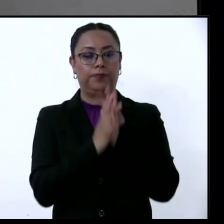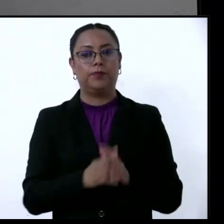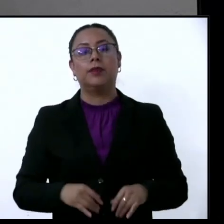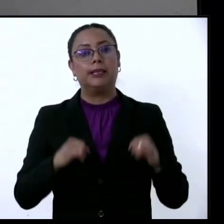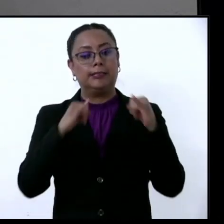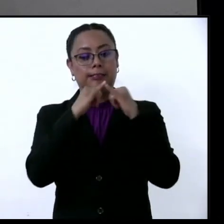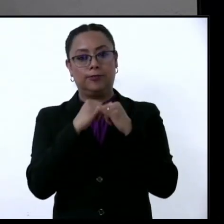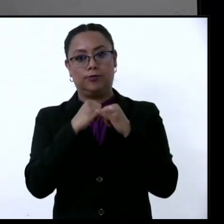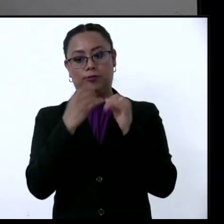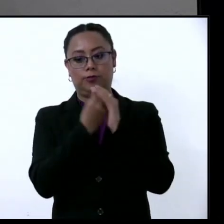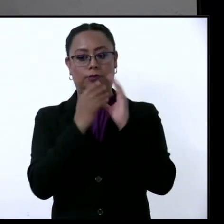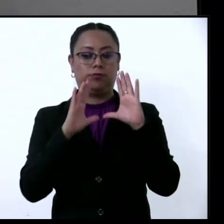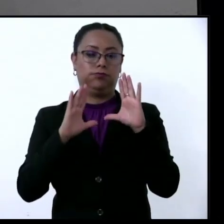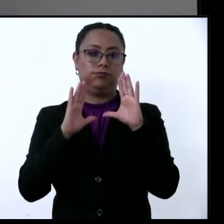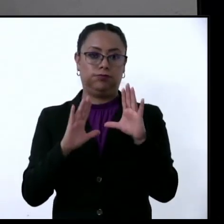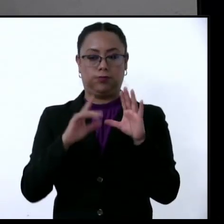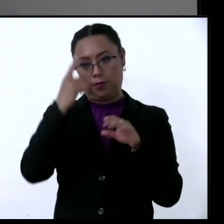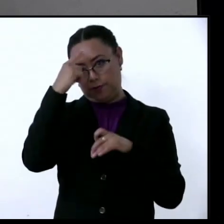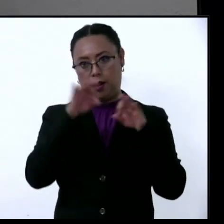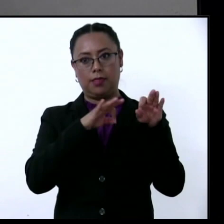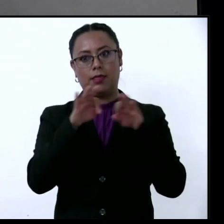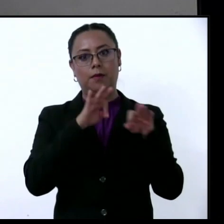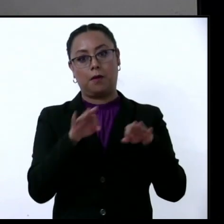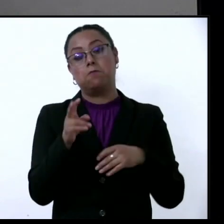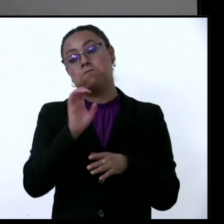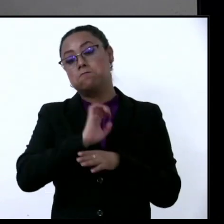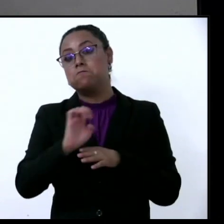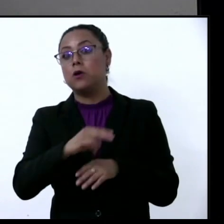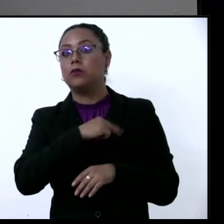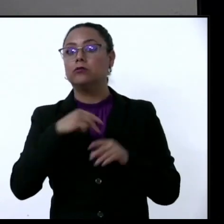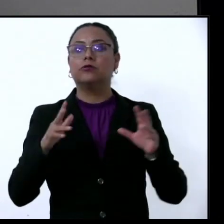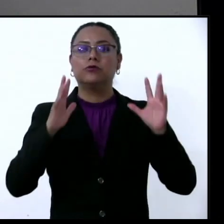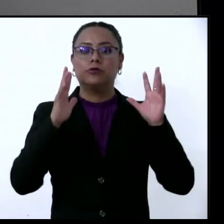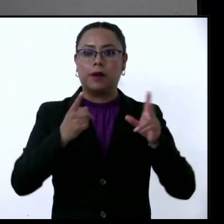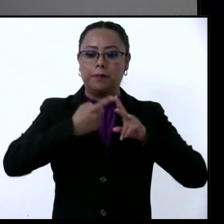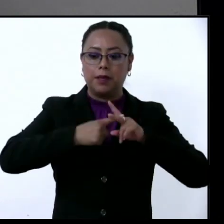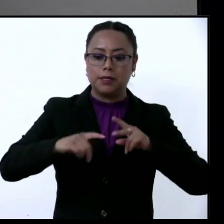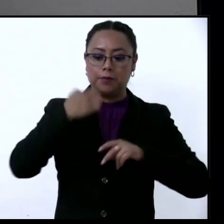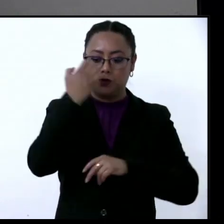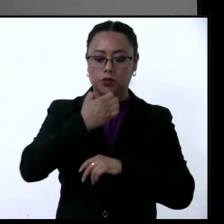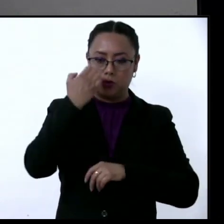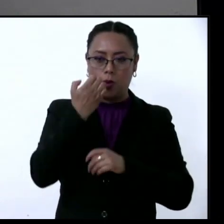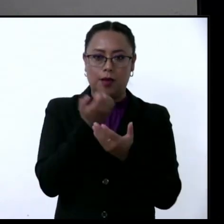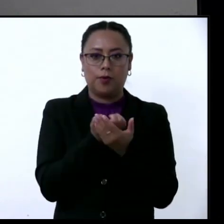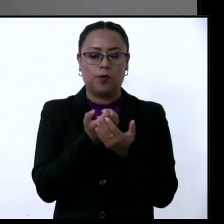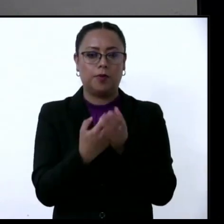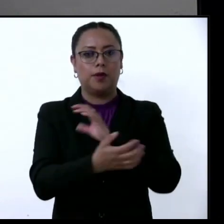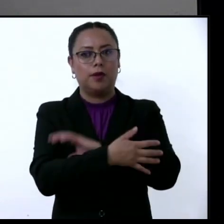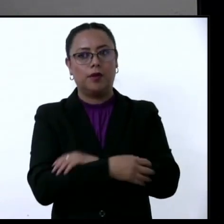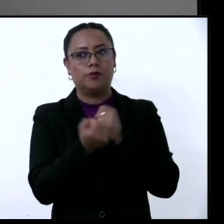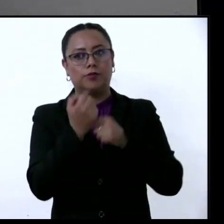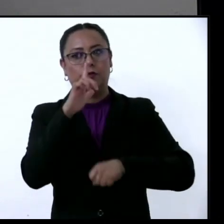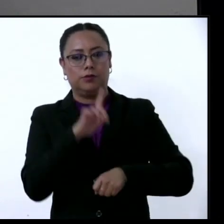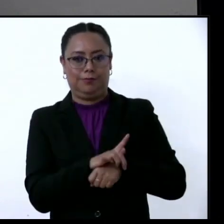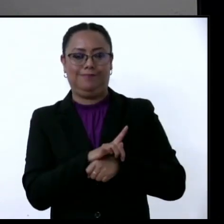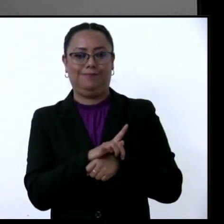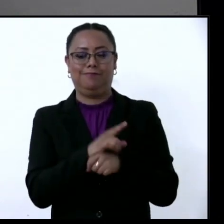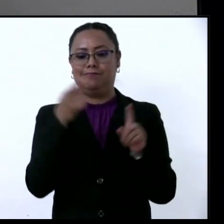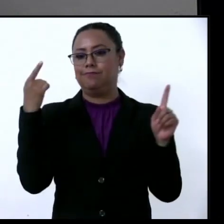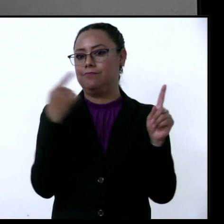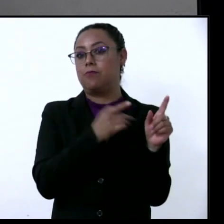el Trabajo, del ICAT, y bueno, pues hemos puesto en marcha una escuela de economía social y solidaria que tiene como